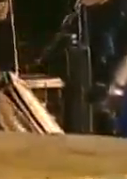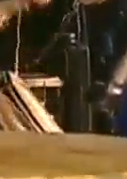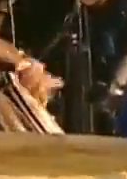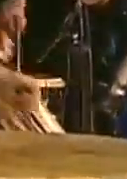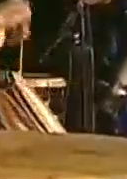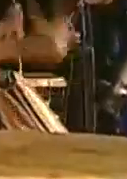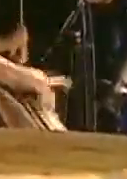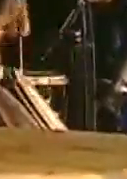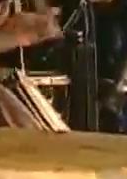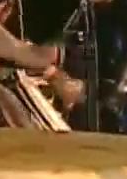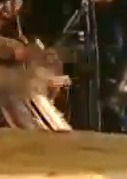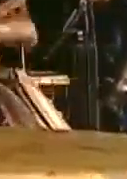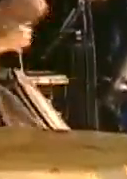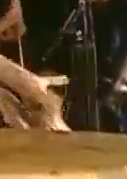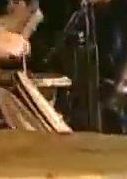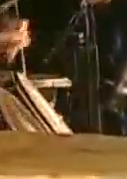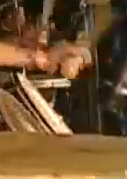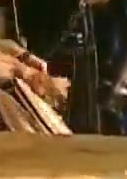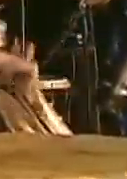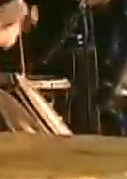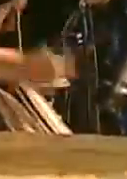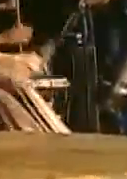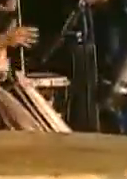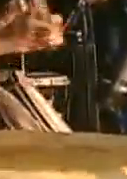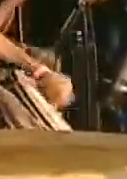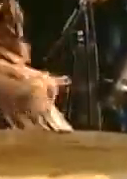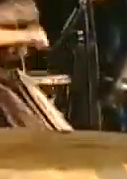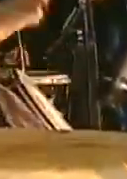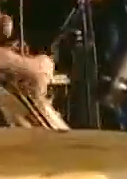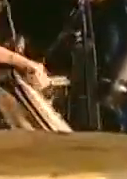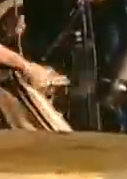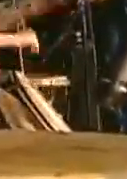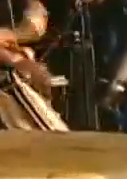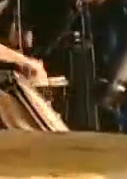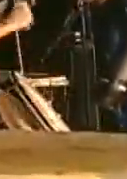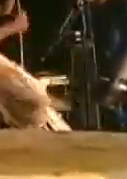Luis el perro pelaba el son de una periquera.